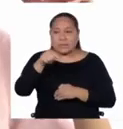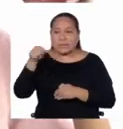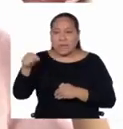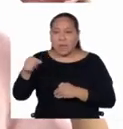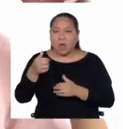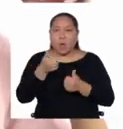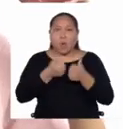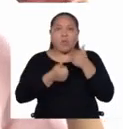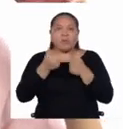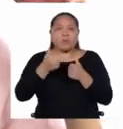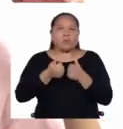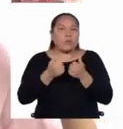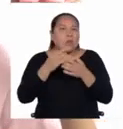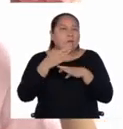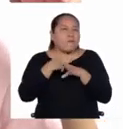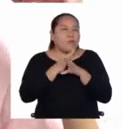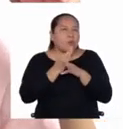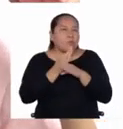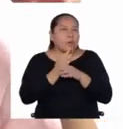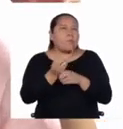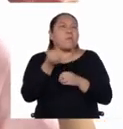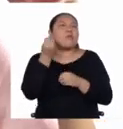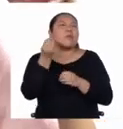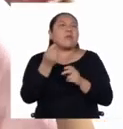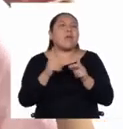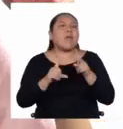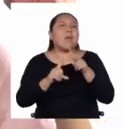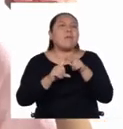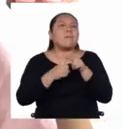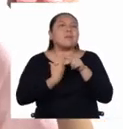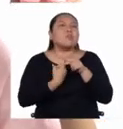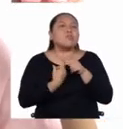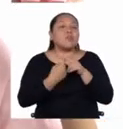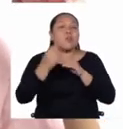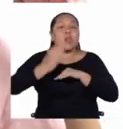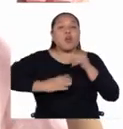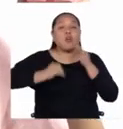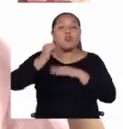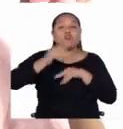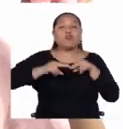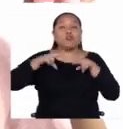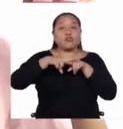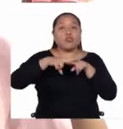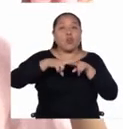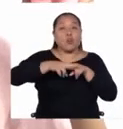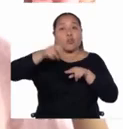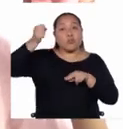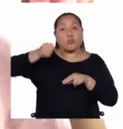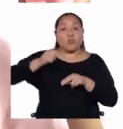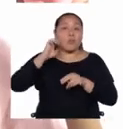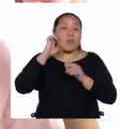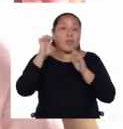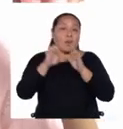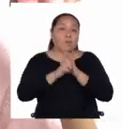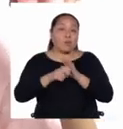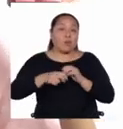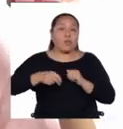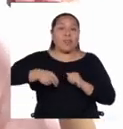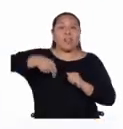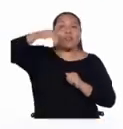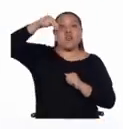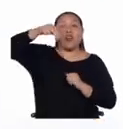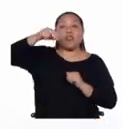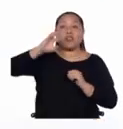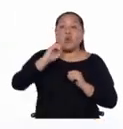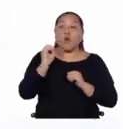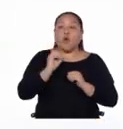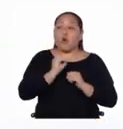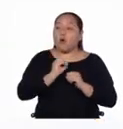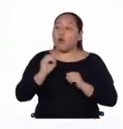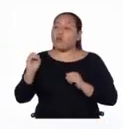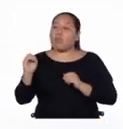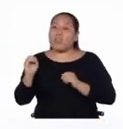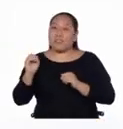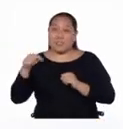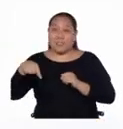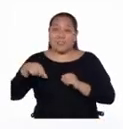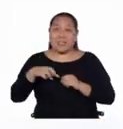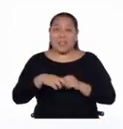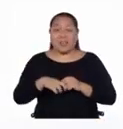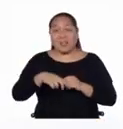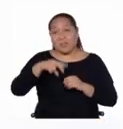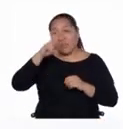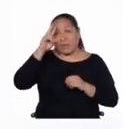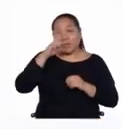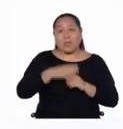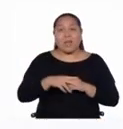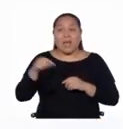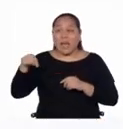la construcción de los ferrocarriles, como por ejemplo en el norte y el oriente del país. En el oriente por el auge